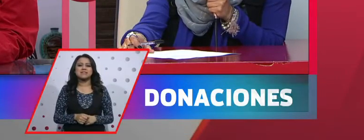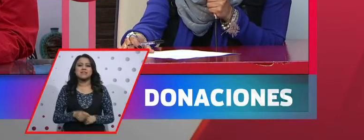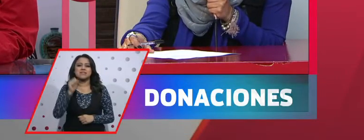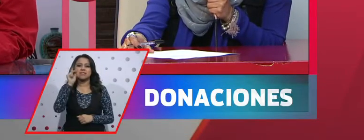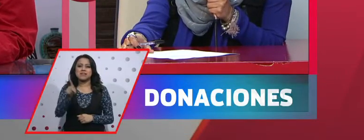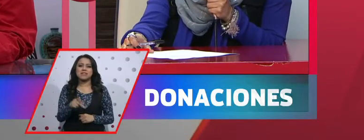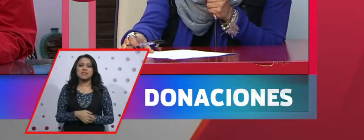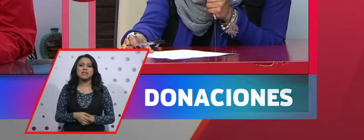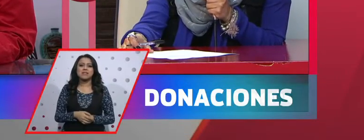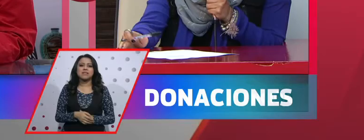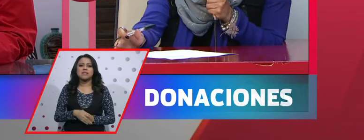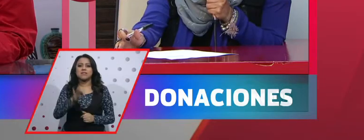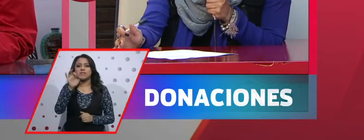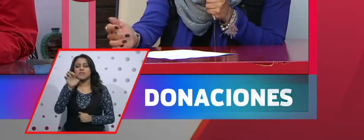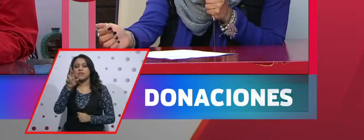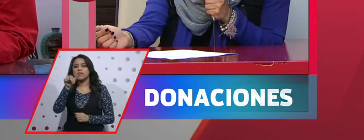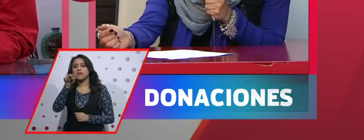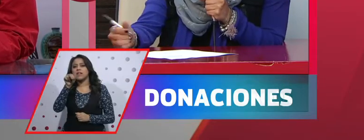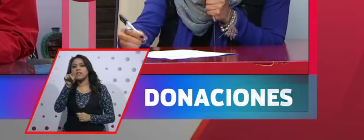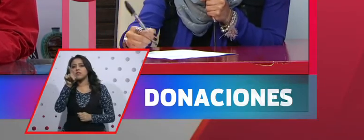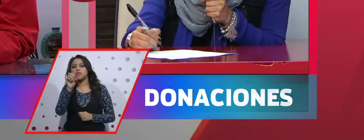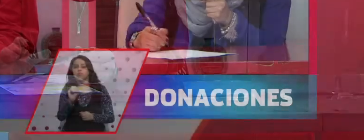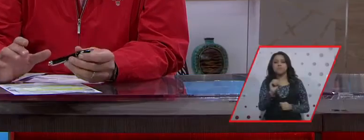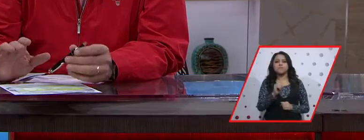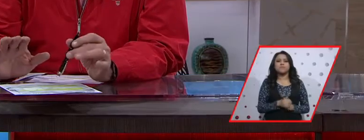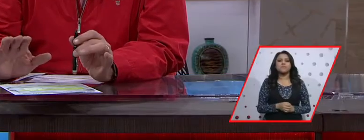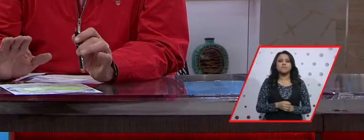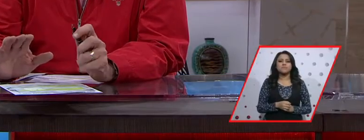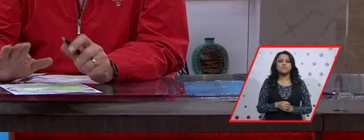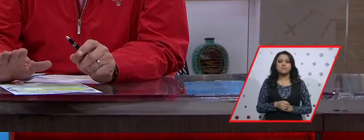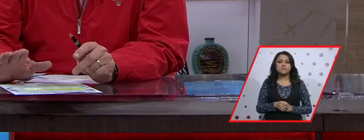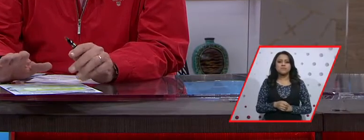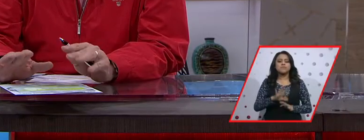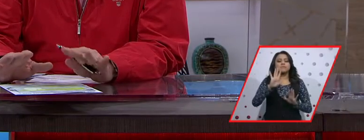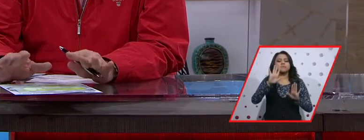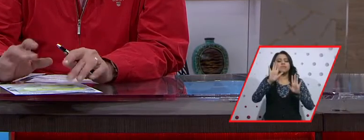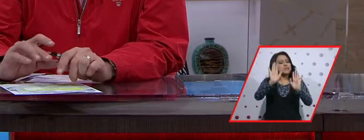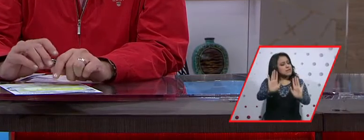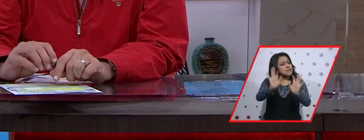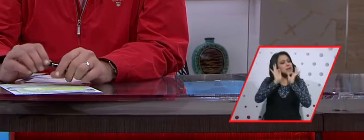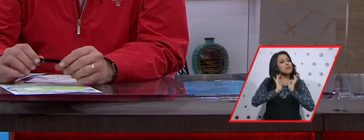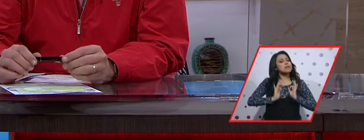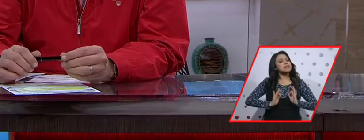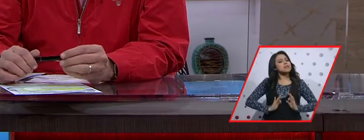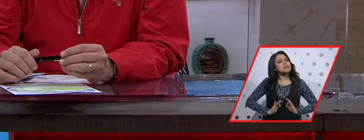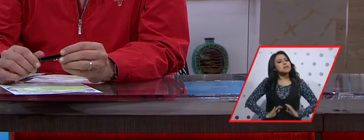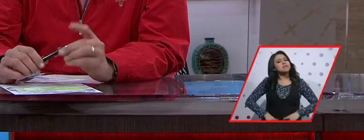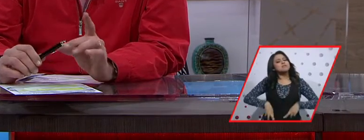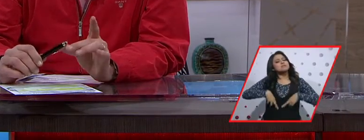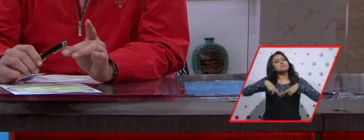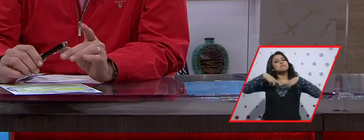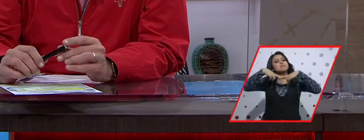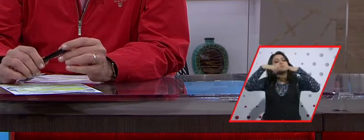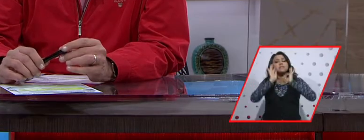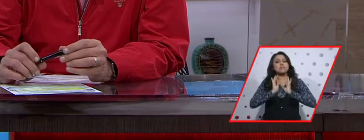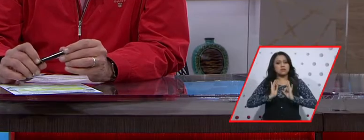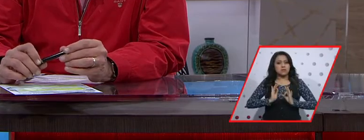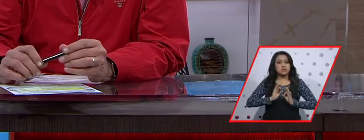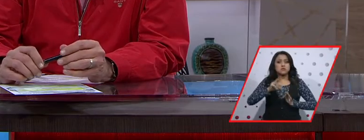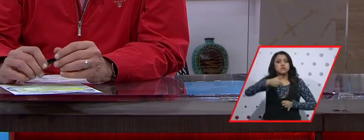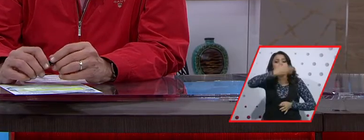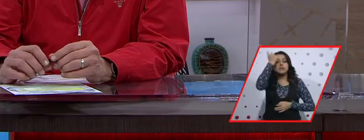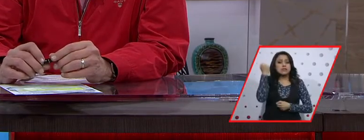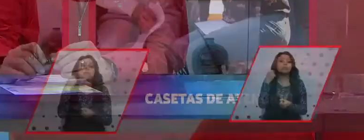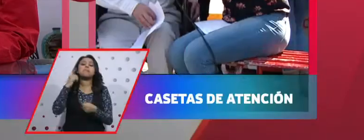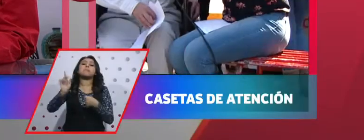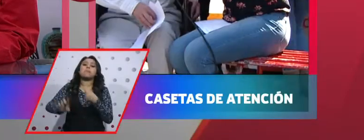Fernando. Sí, señor Jorge. A ver, mi amigo. Respira profundo, tranquilízate un poquitín. No sé si tenemos la solución,